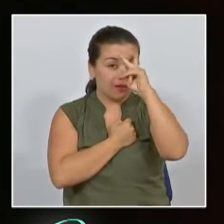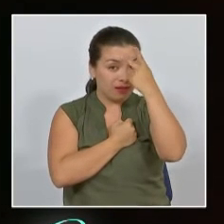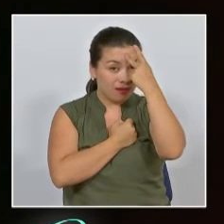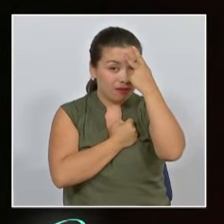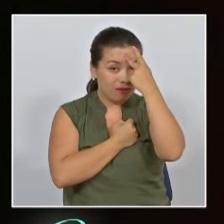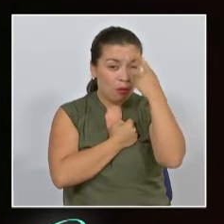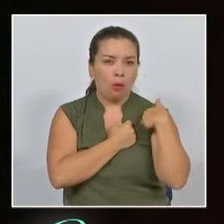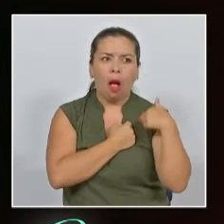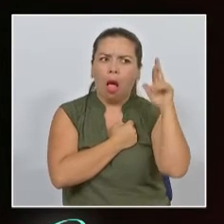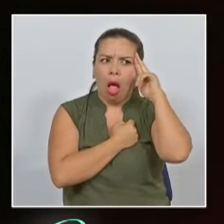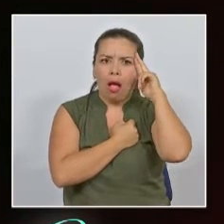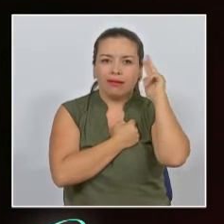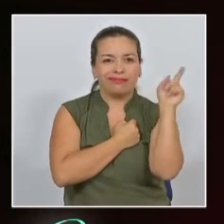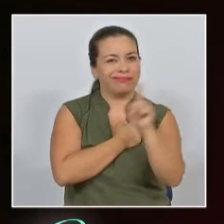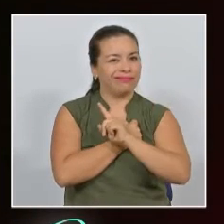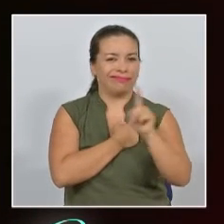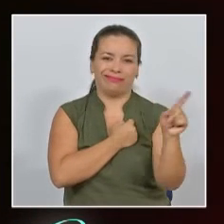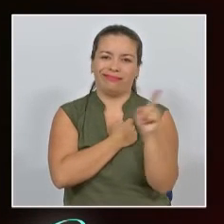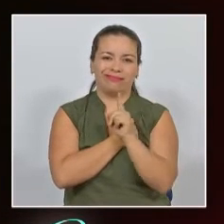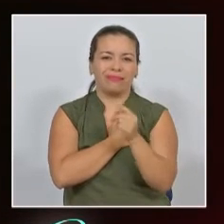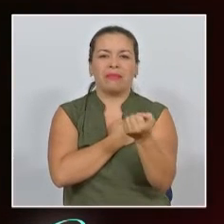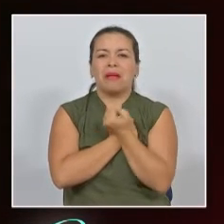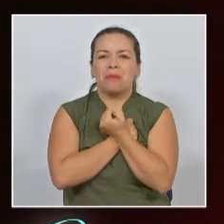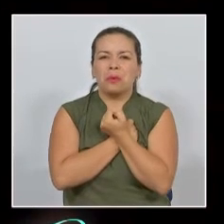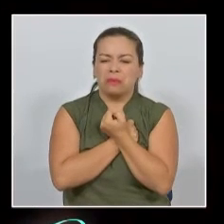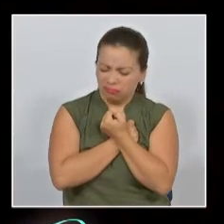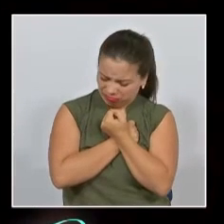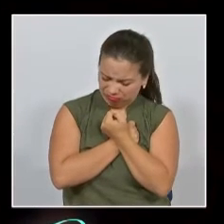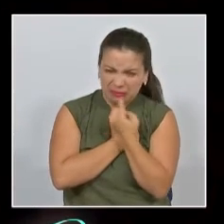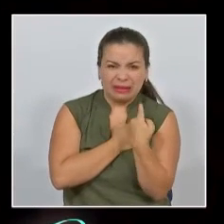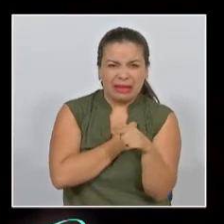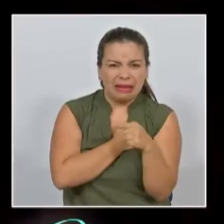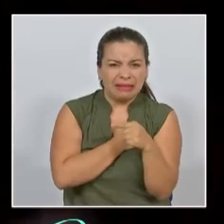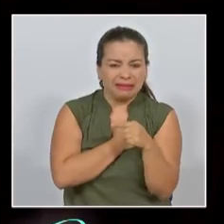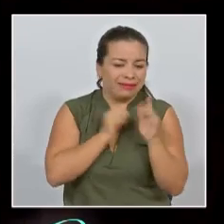razón. El amor sencillamente es.